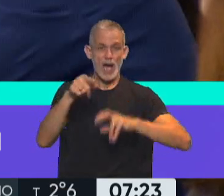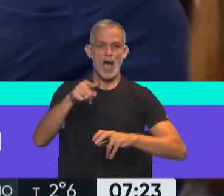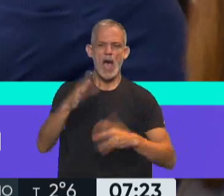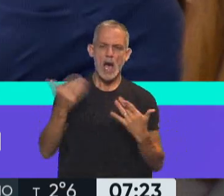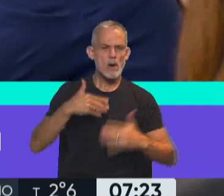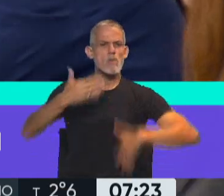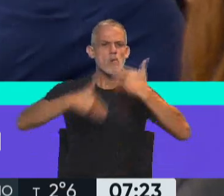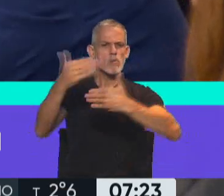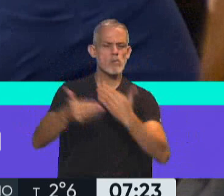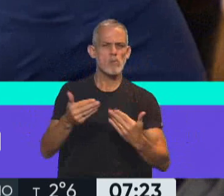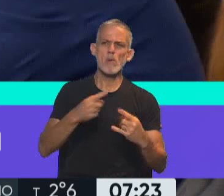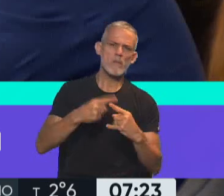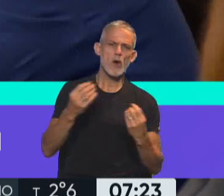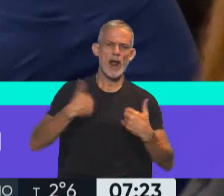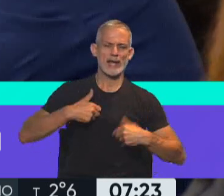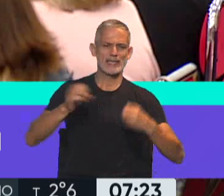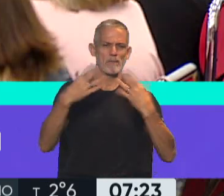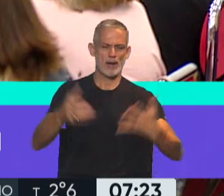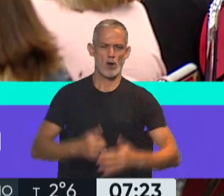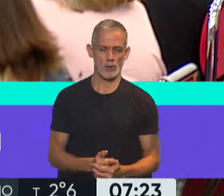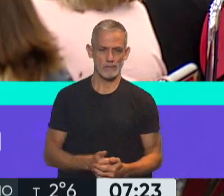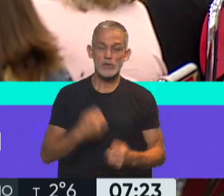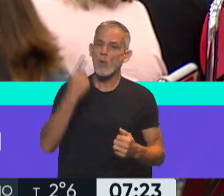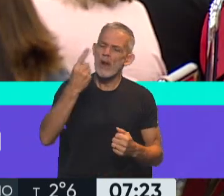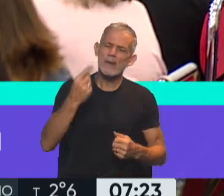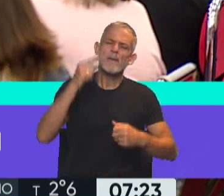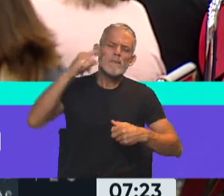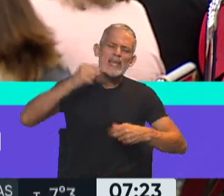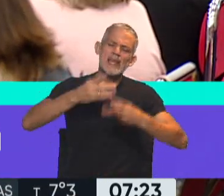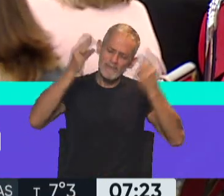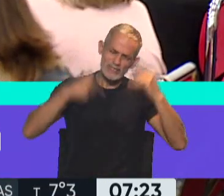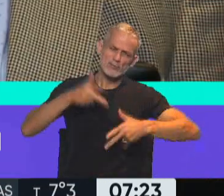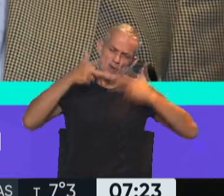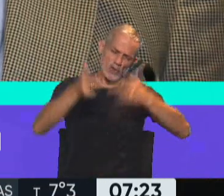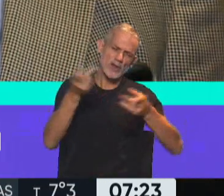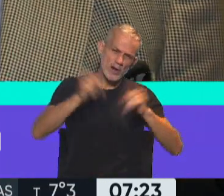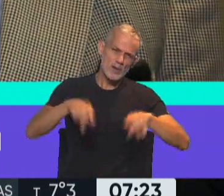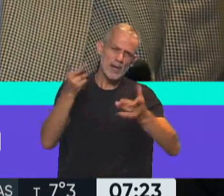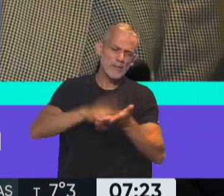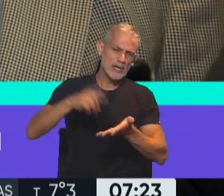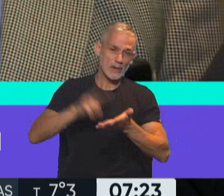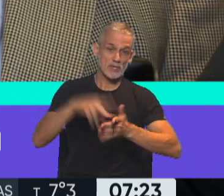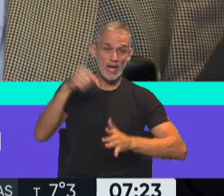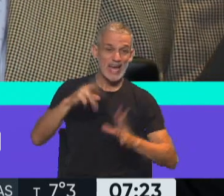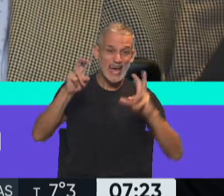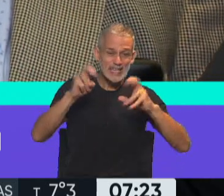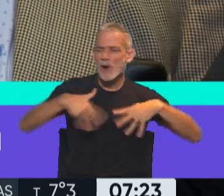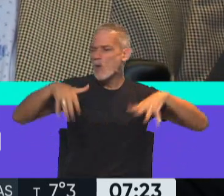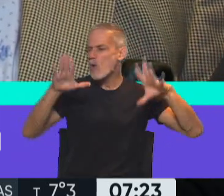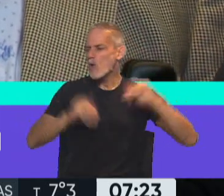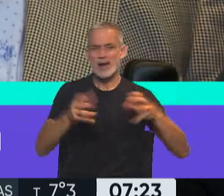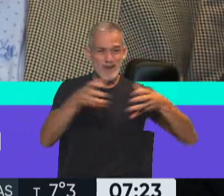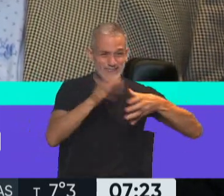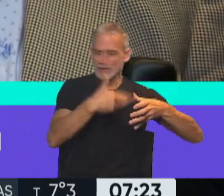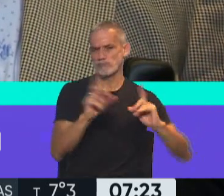podríamos avanzar por el bien del país nos lo he dicho una y mil veces este tema nunca generó unanimidad entre el frente de